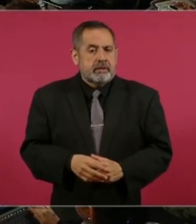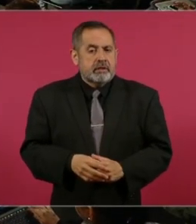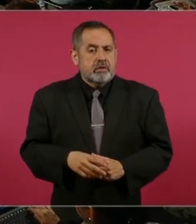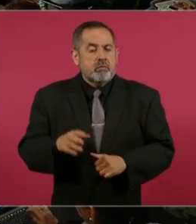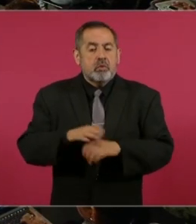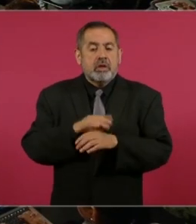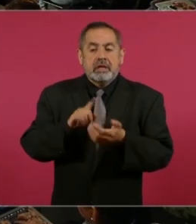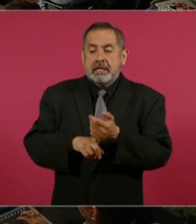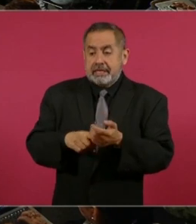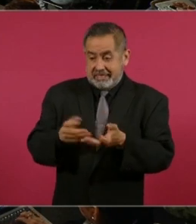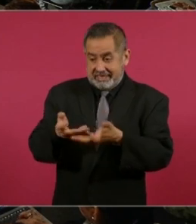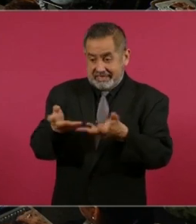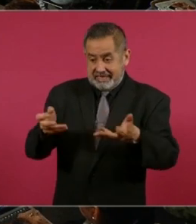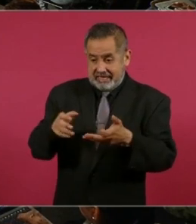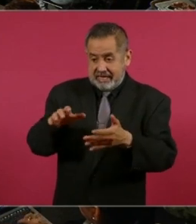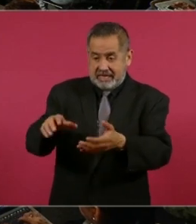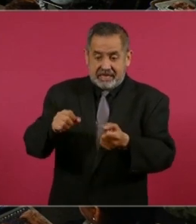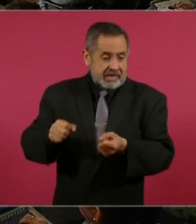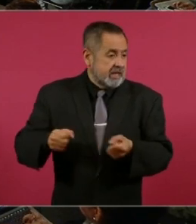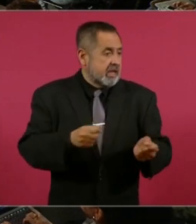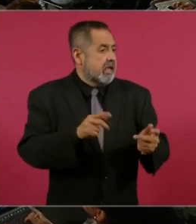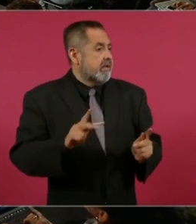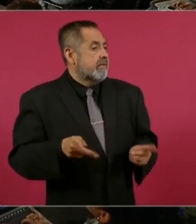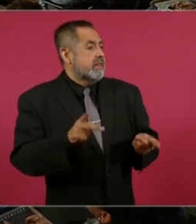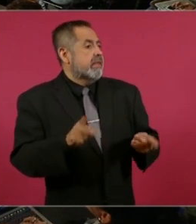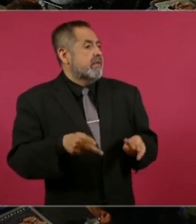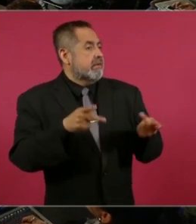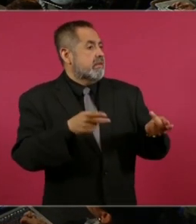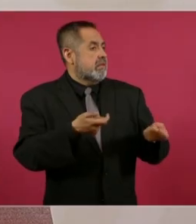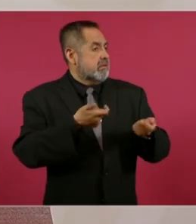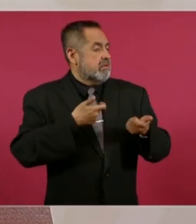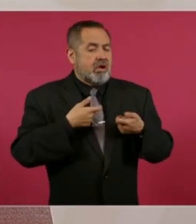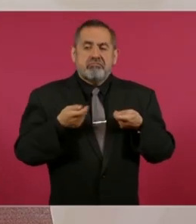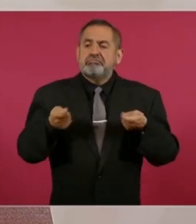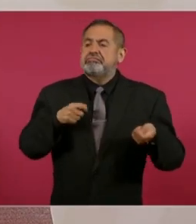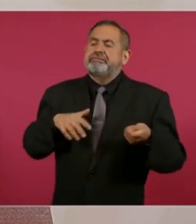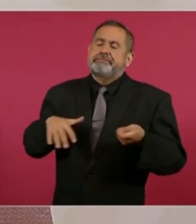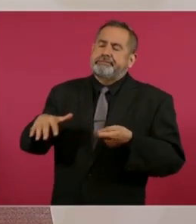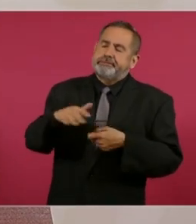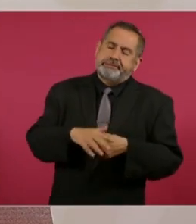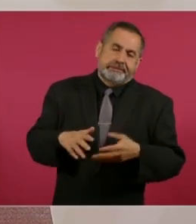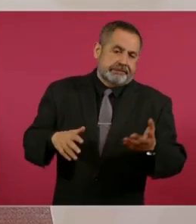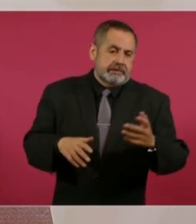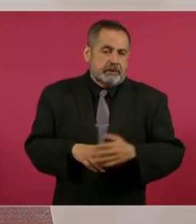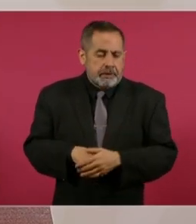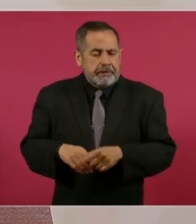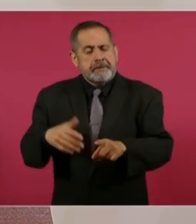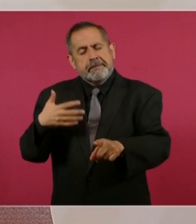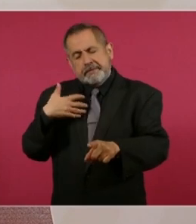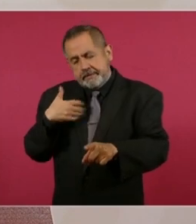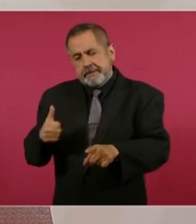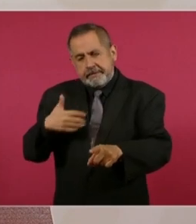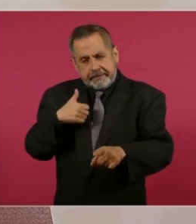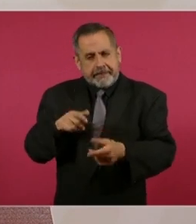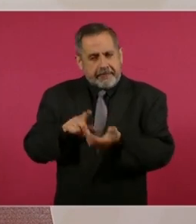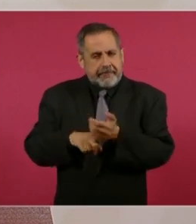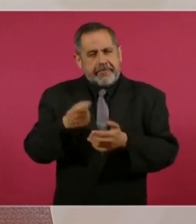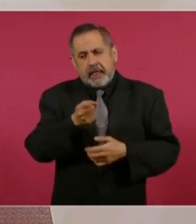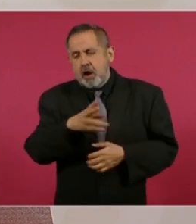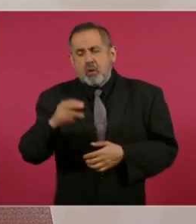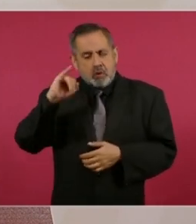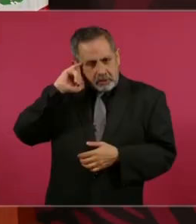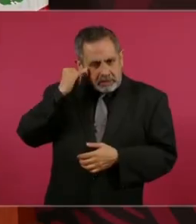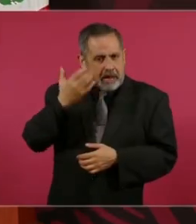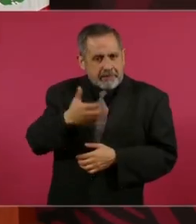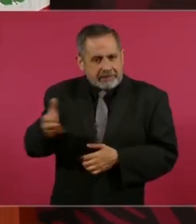pusieron al mercado las tierras ejidales. Entonces entiendo mucho que campesinos, que